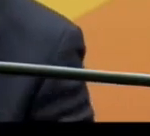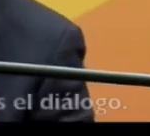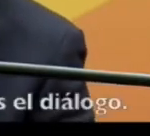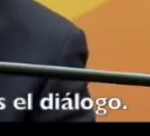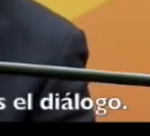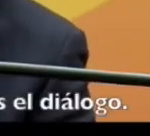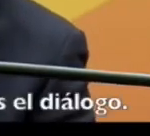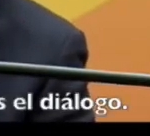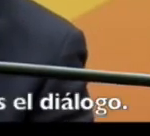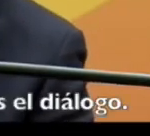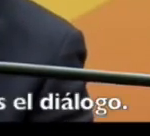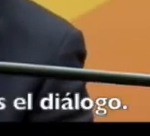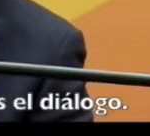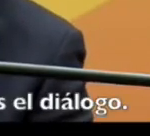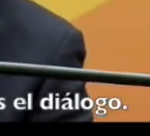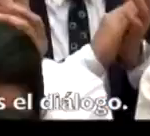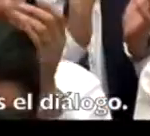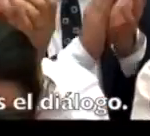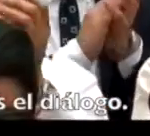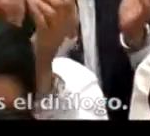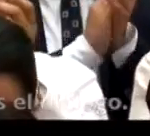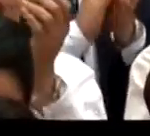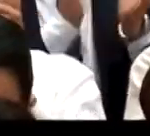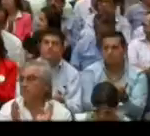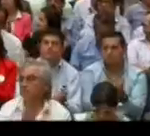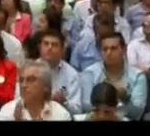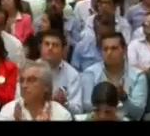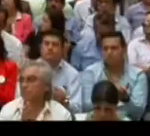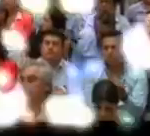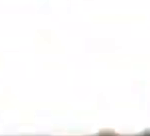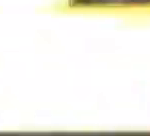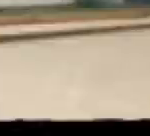inclusión, el primer paso es sin duda alguna el diálogo.